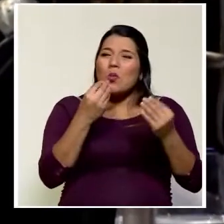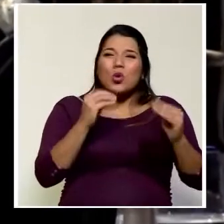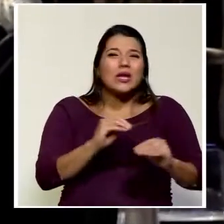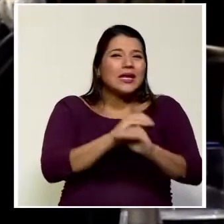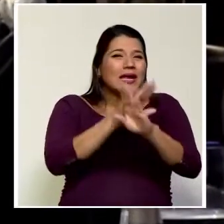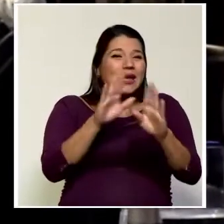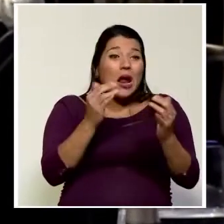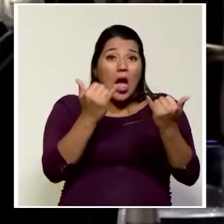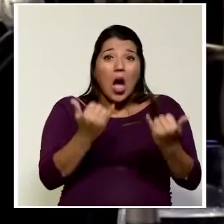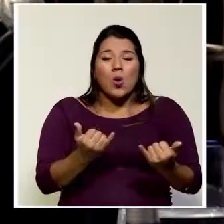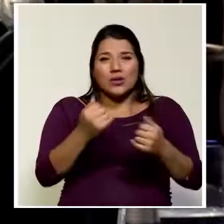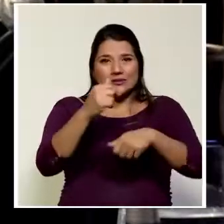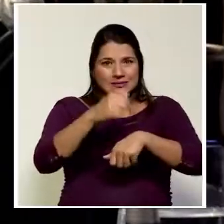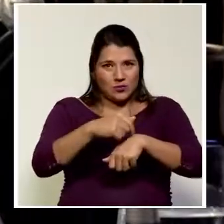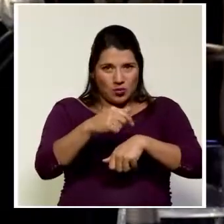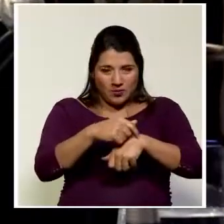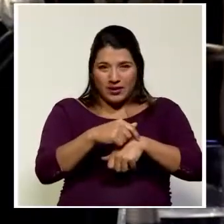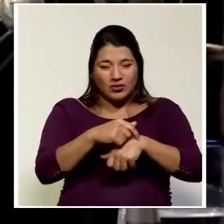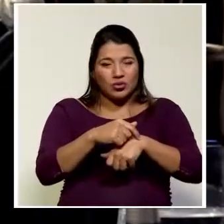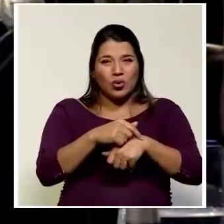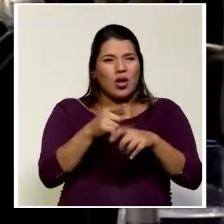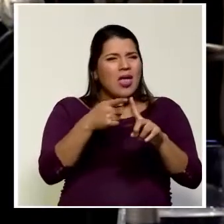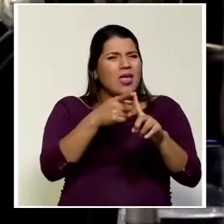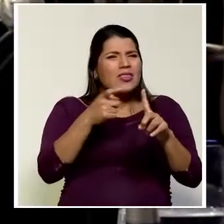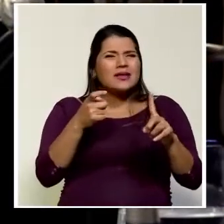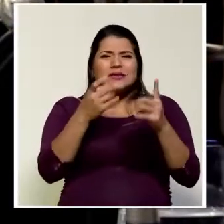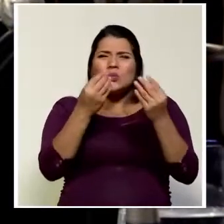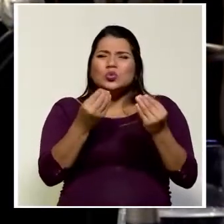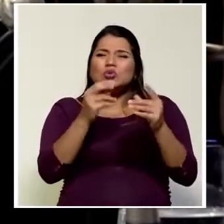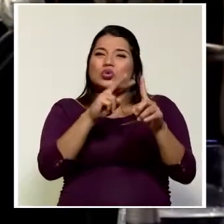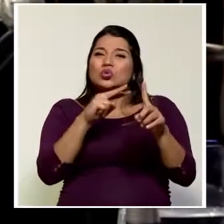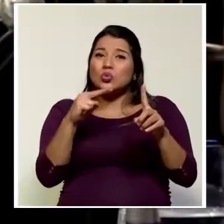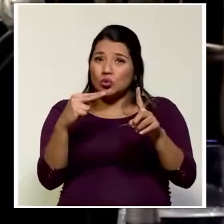en este momento, ¿verdad?, en muchos ámbitos del desempeño